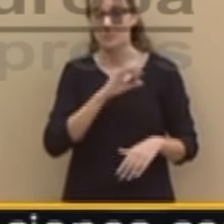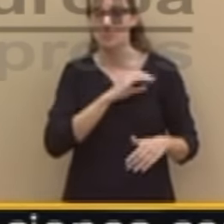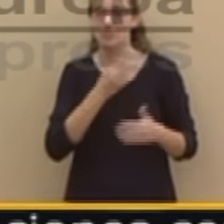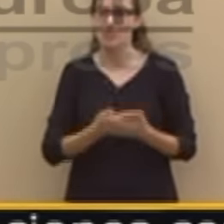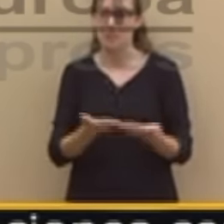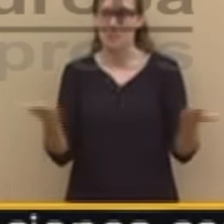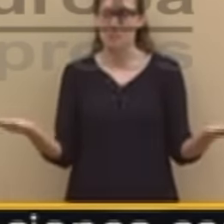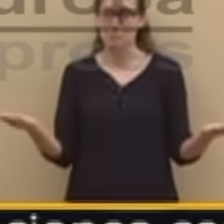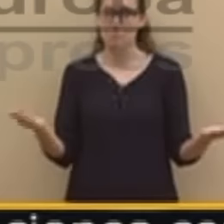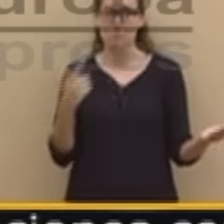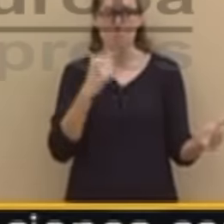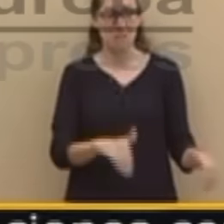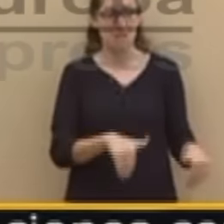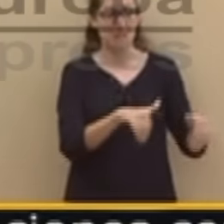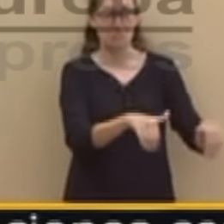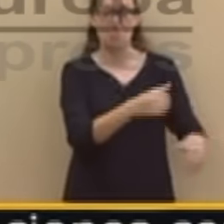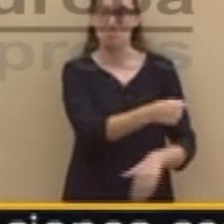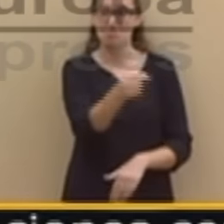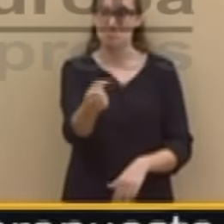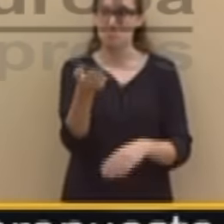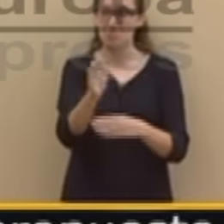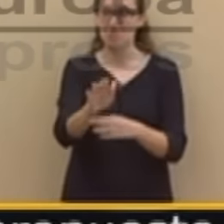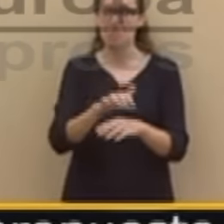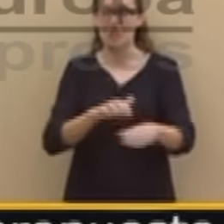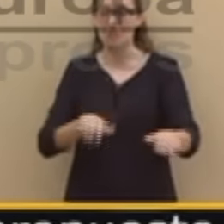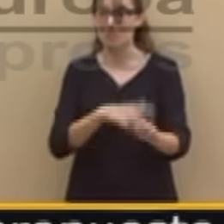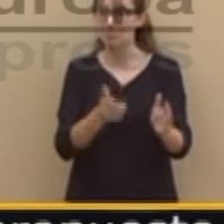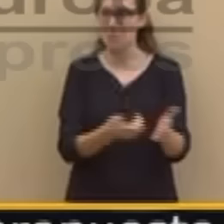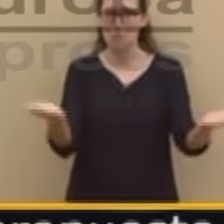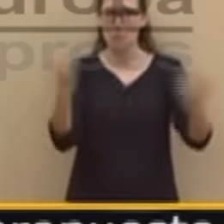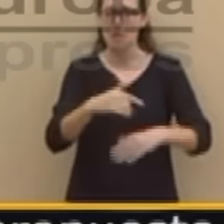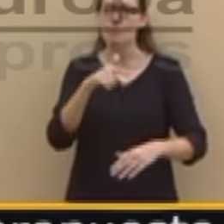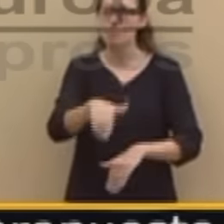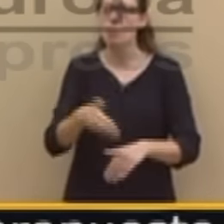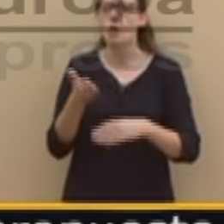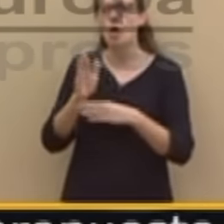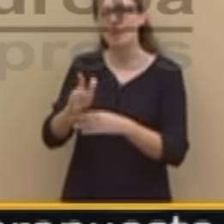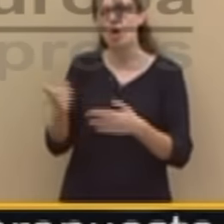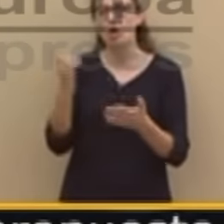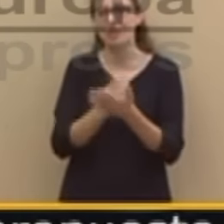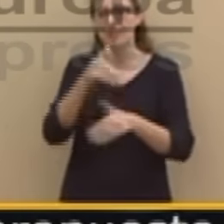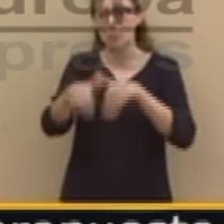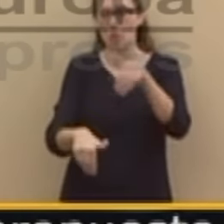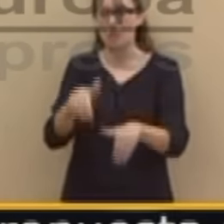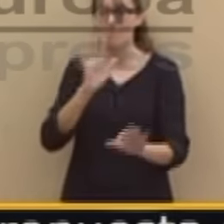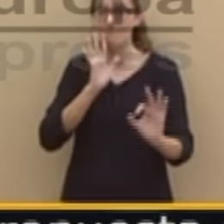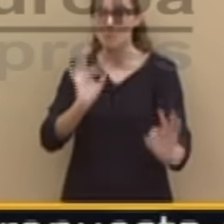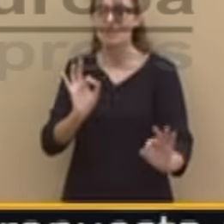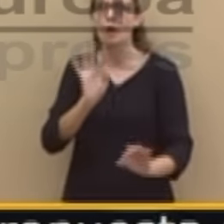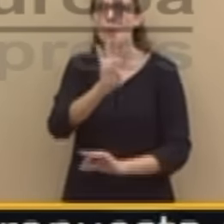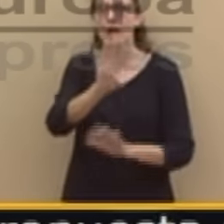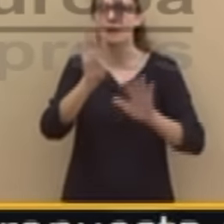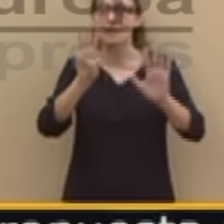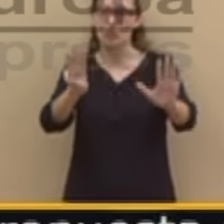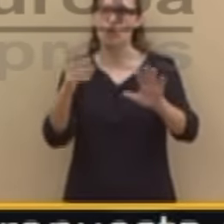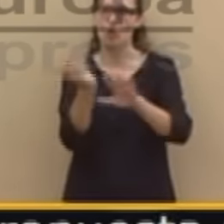candidato propuesto la mayoría absoluta, procede someter la misma propuesta a nueva votación 48 horas después de la anterior,